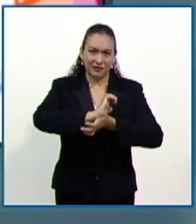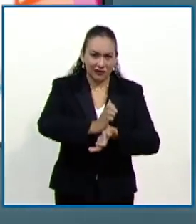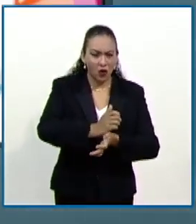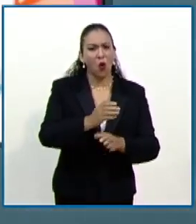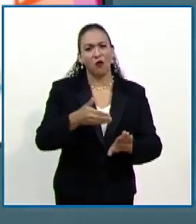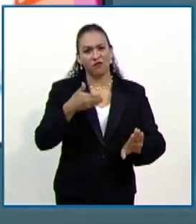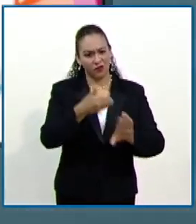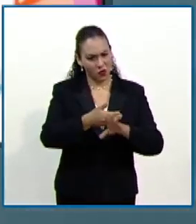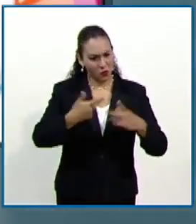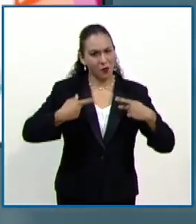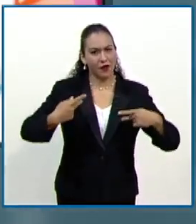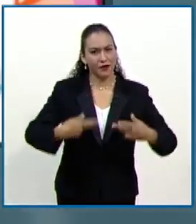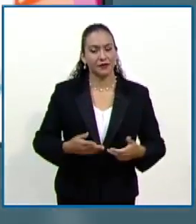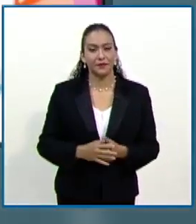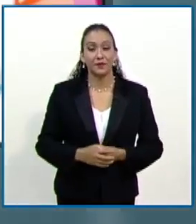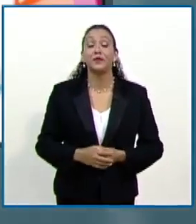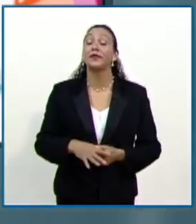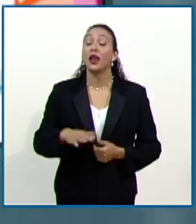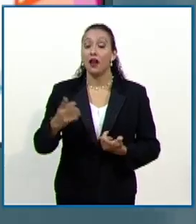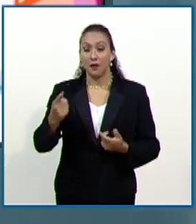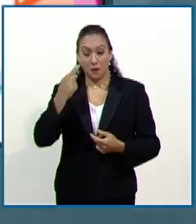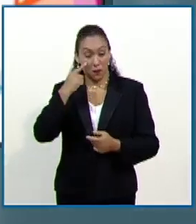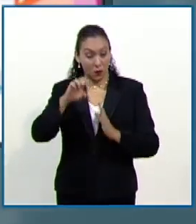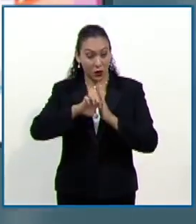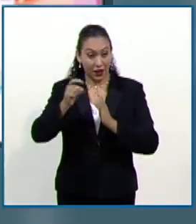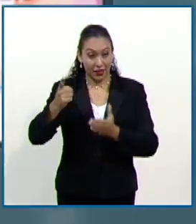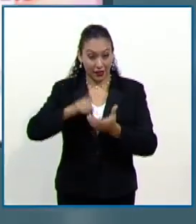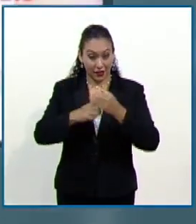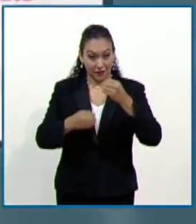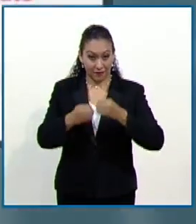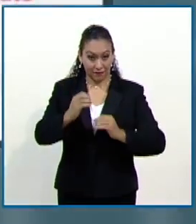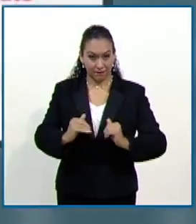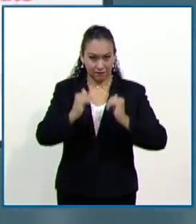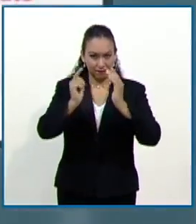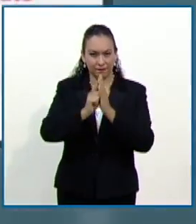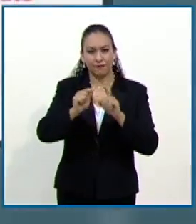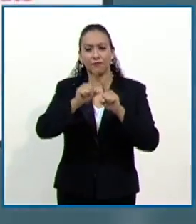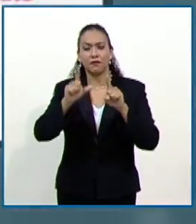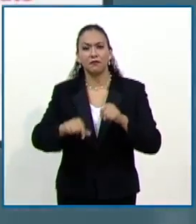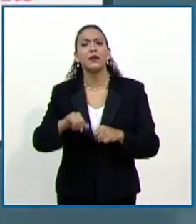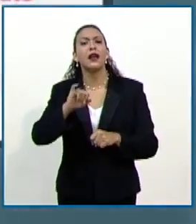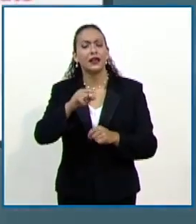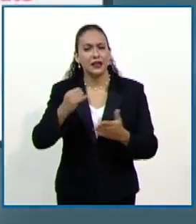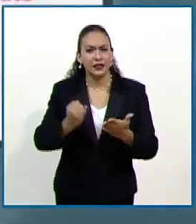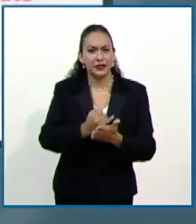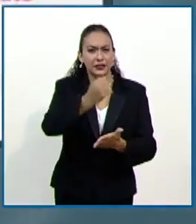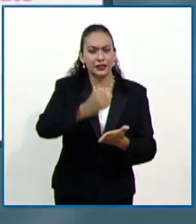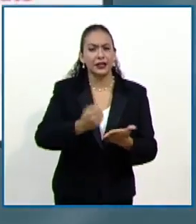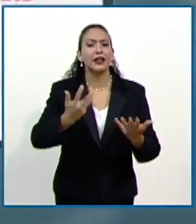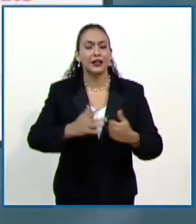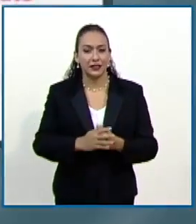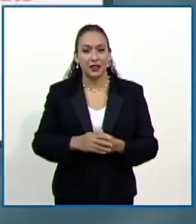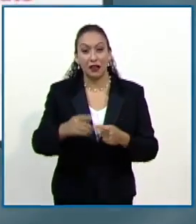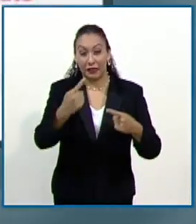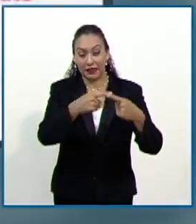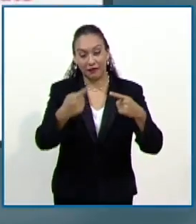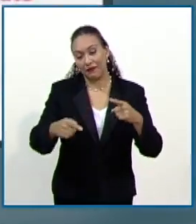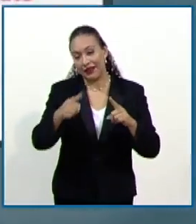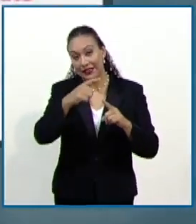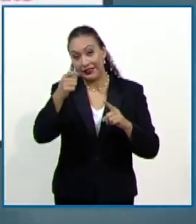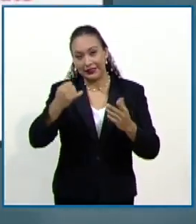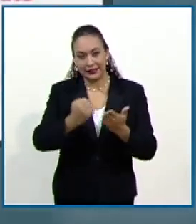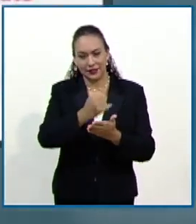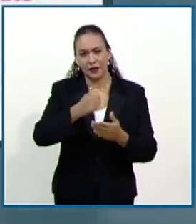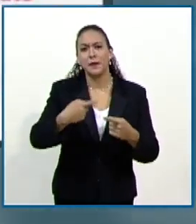100 sentencias de la Corte que hacen justicia a personas mexicanas, se recordó una resolución de la primera sala en la que estableció que cuando el